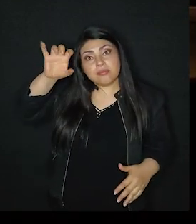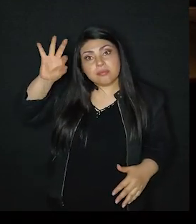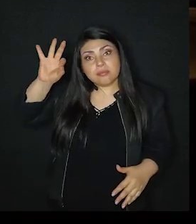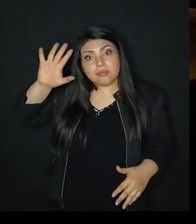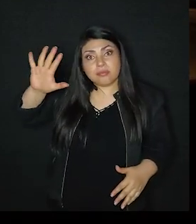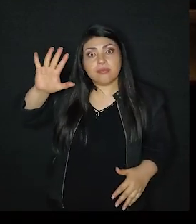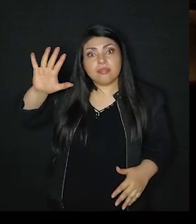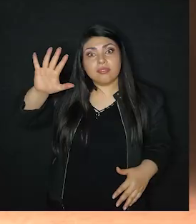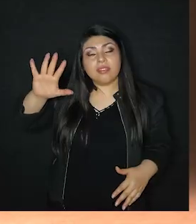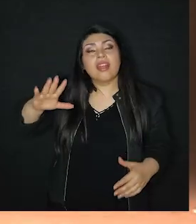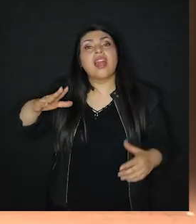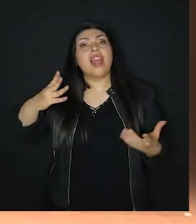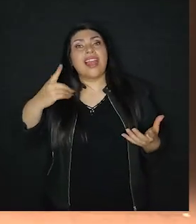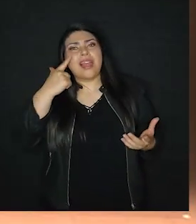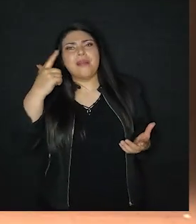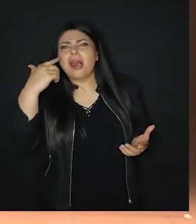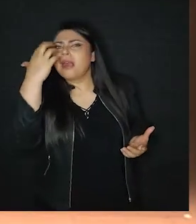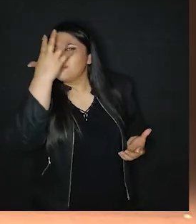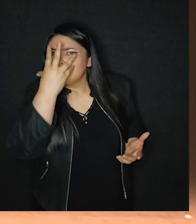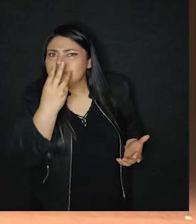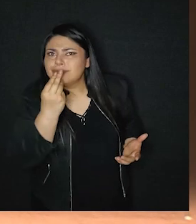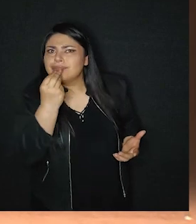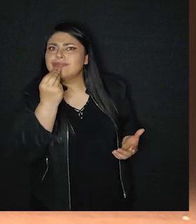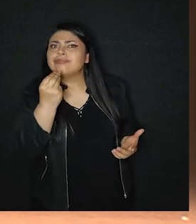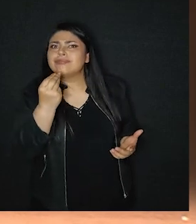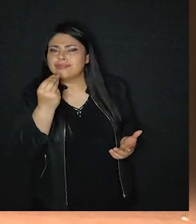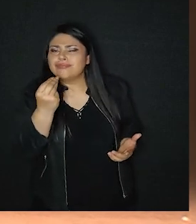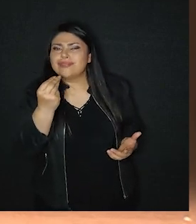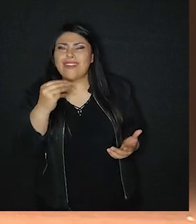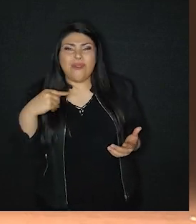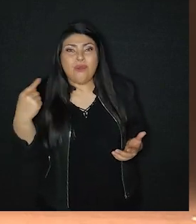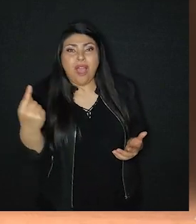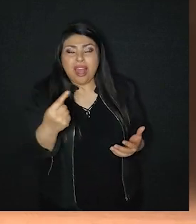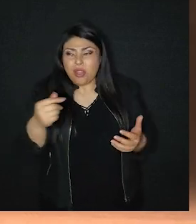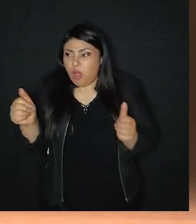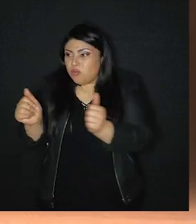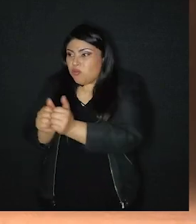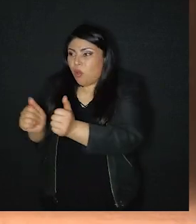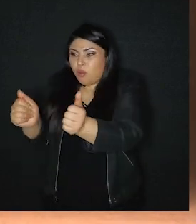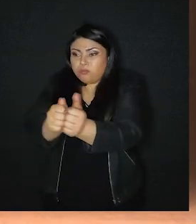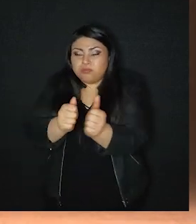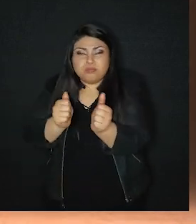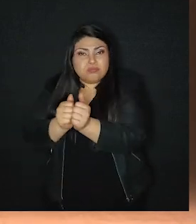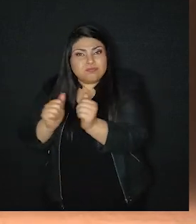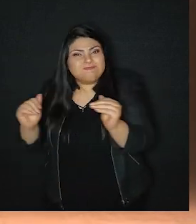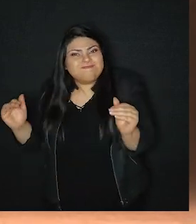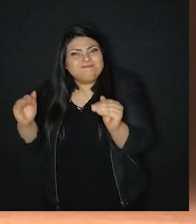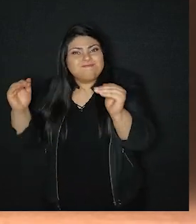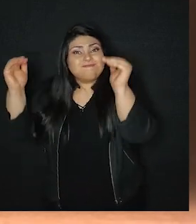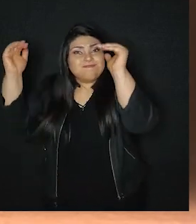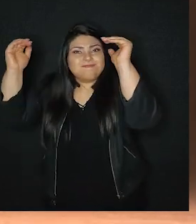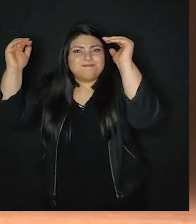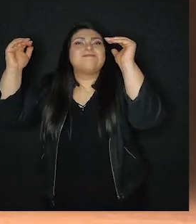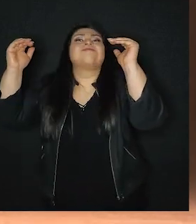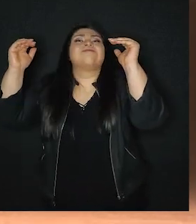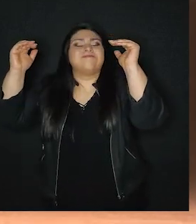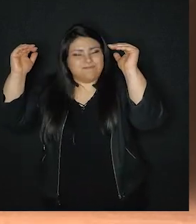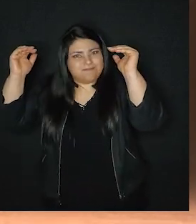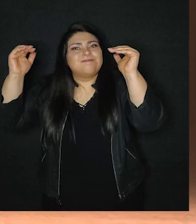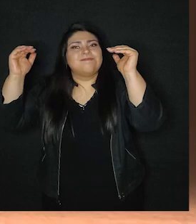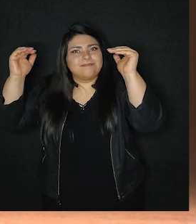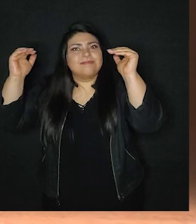hay una hermosura cuando las piedras se juntan hay una construcción